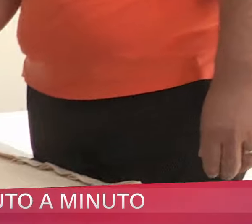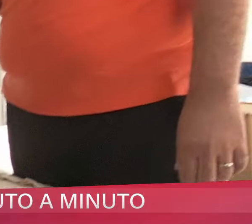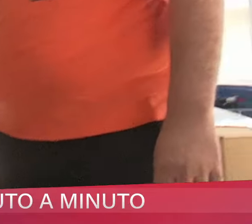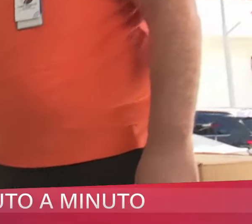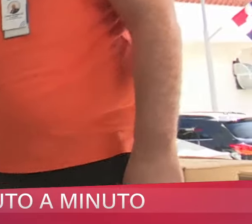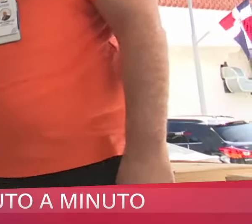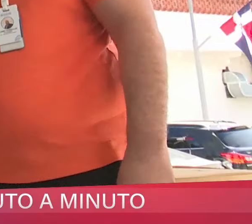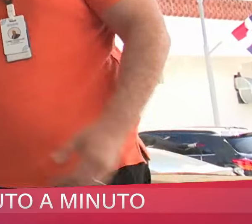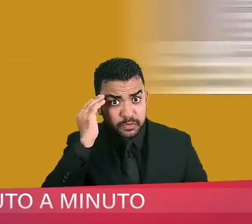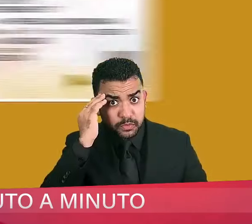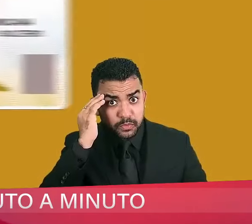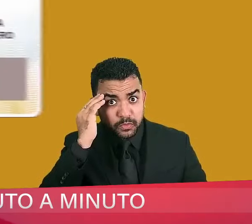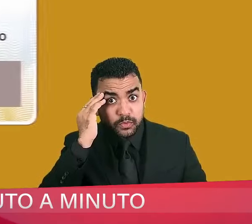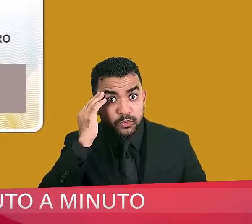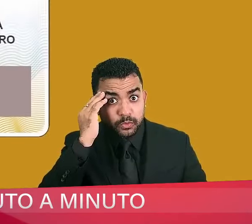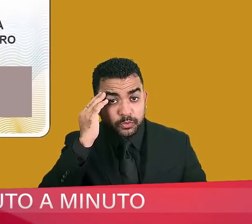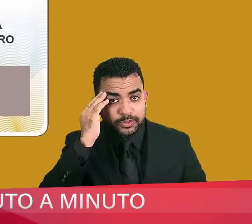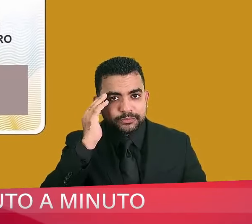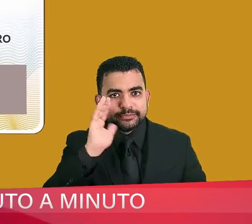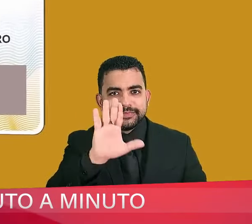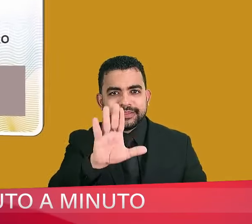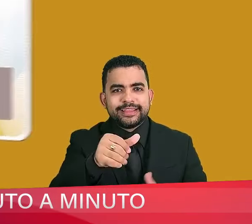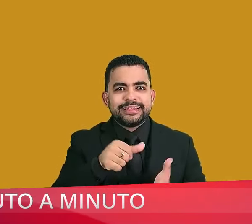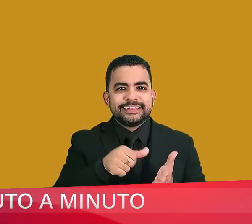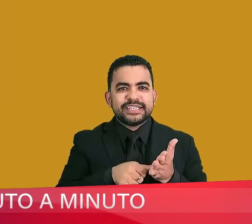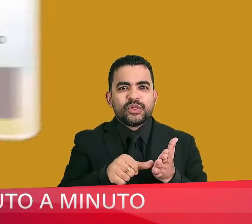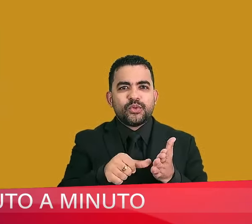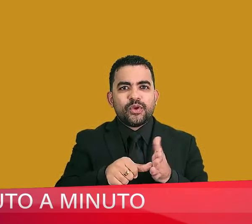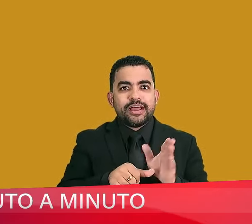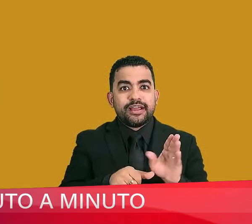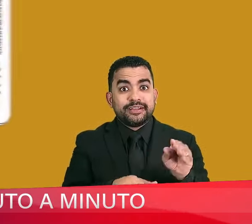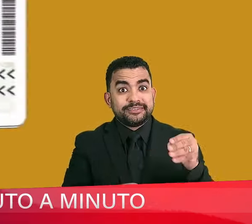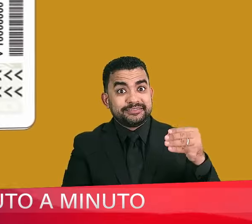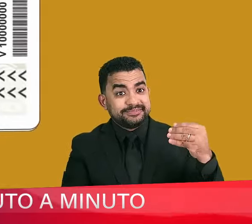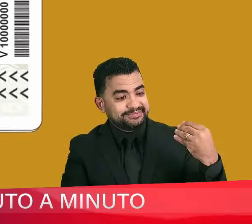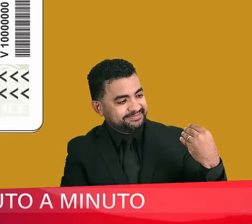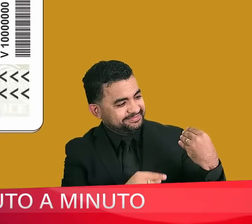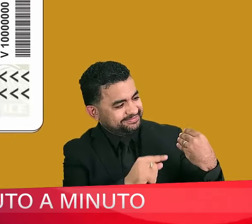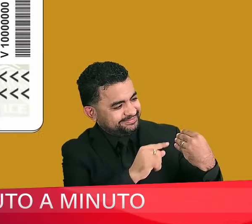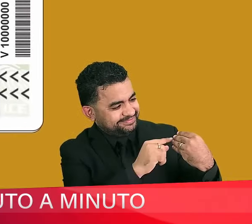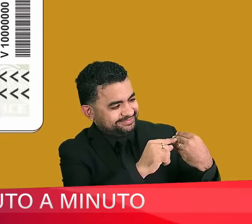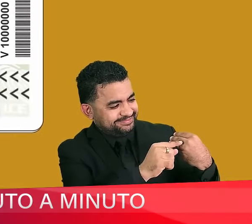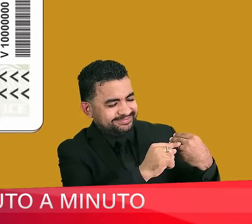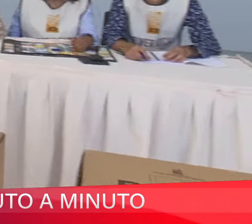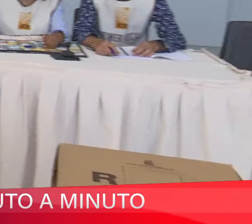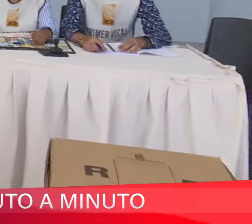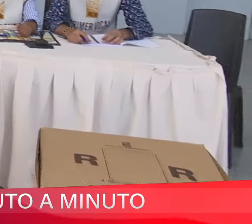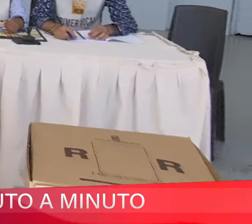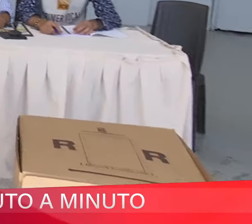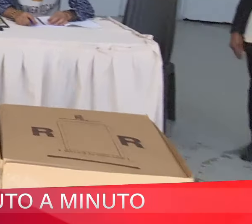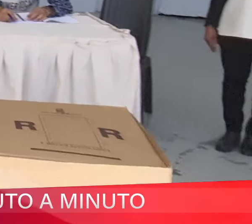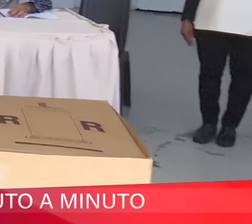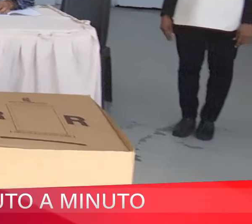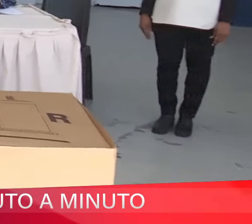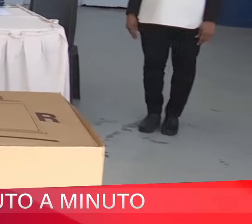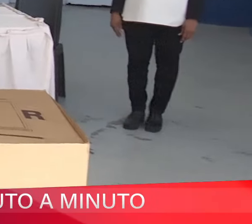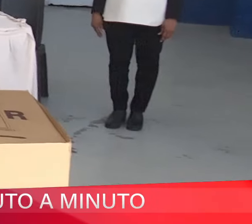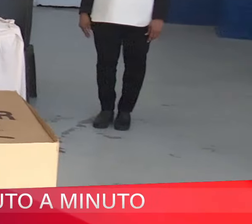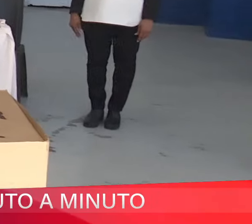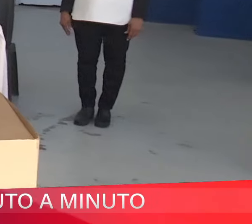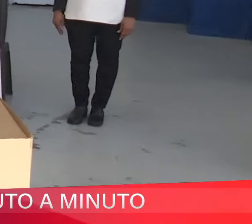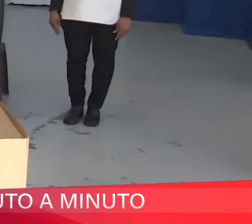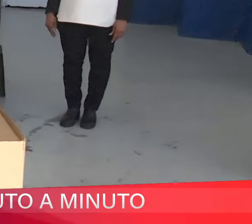que tener la cédula de identidad y electoral, sin importar que la misma indique que está vencida. La votación, el